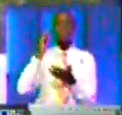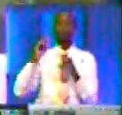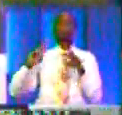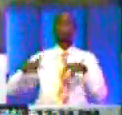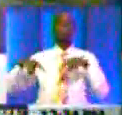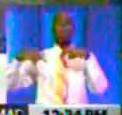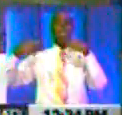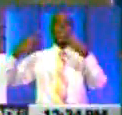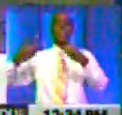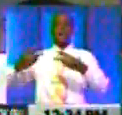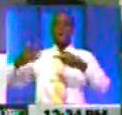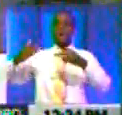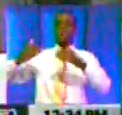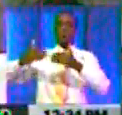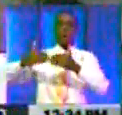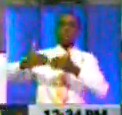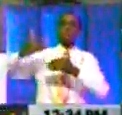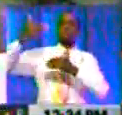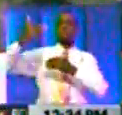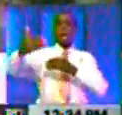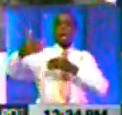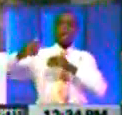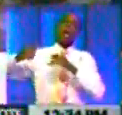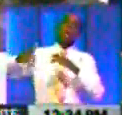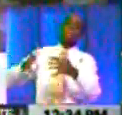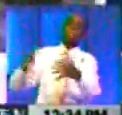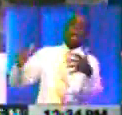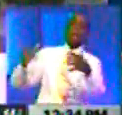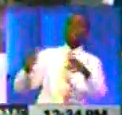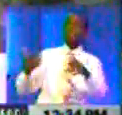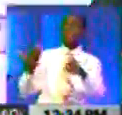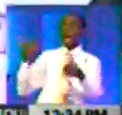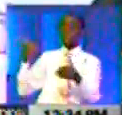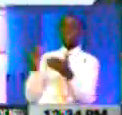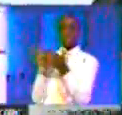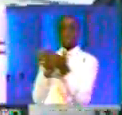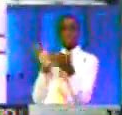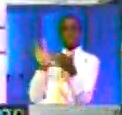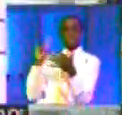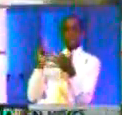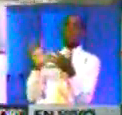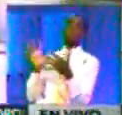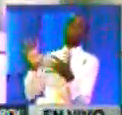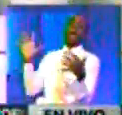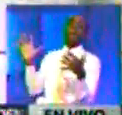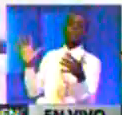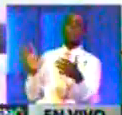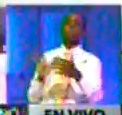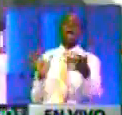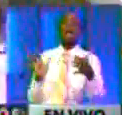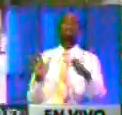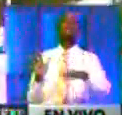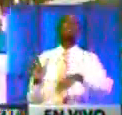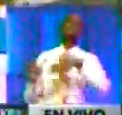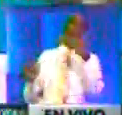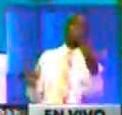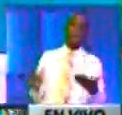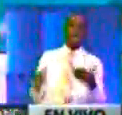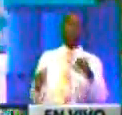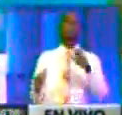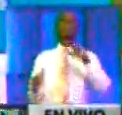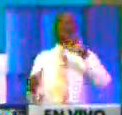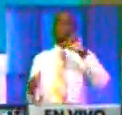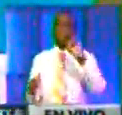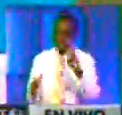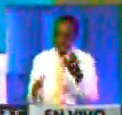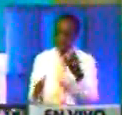para repotenciar la primera fase de la planta. Y luego está prevista una tercera inversión de